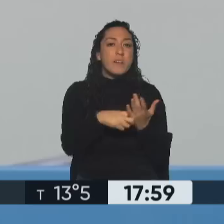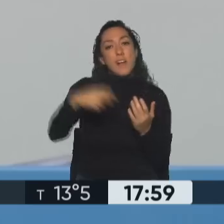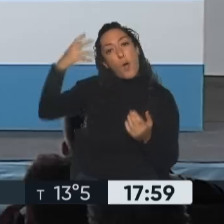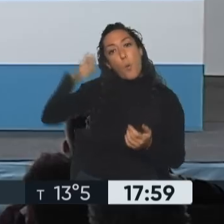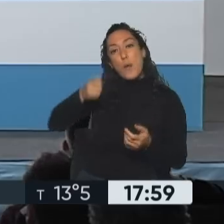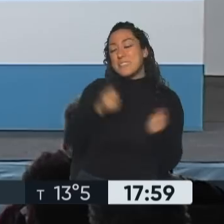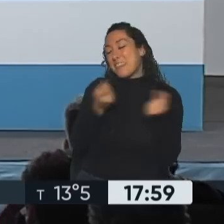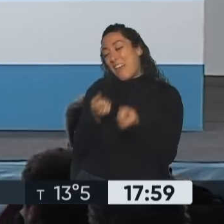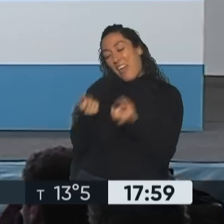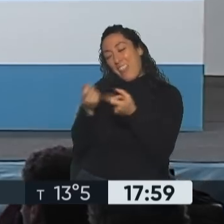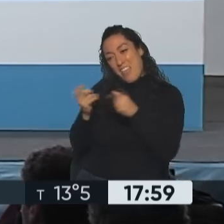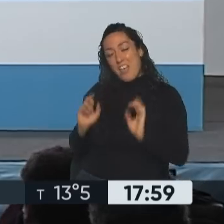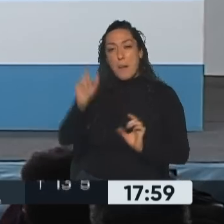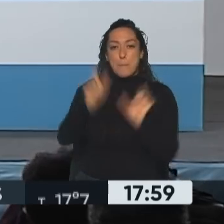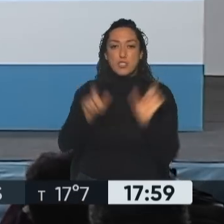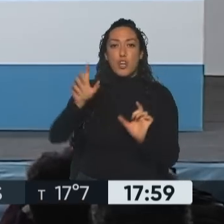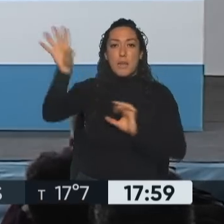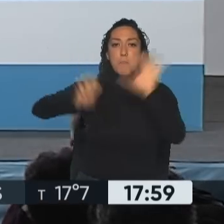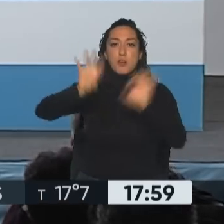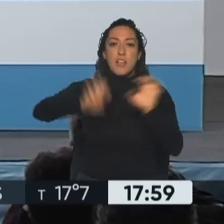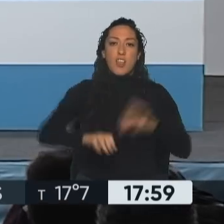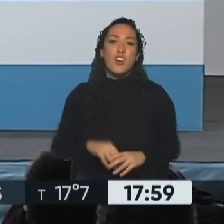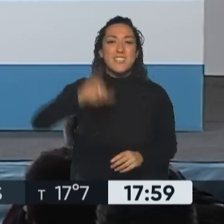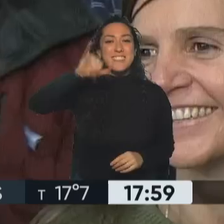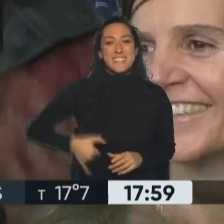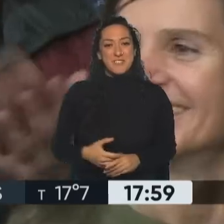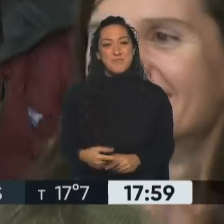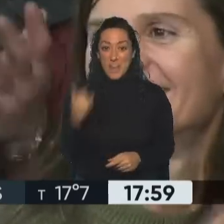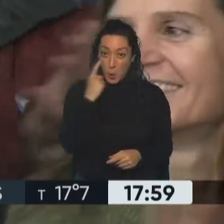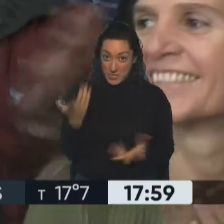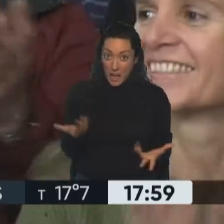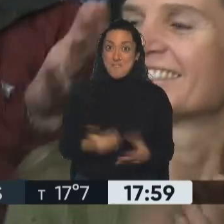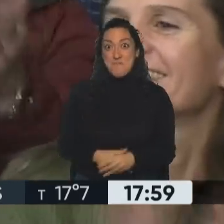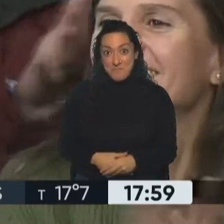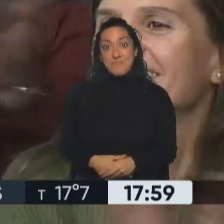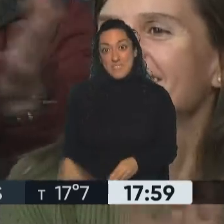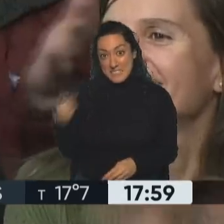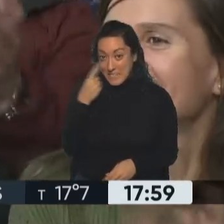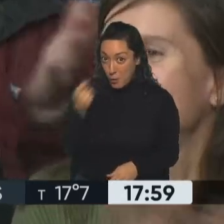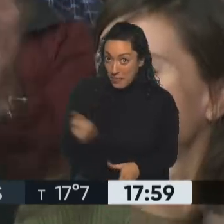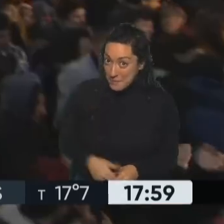darle dólares a los importadores. ¿Vieron? ¿Vieron?